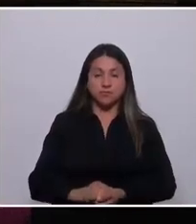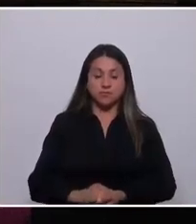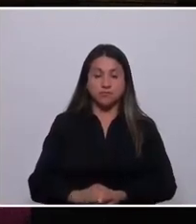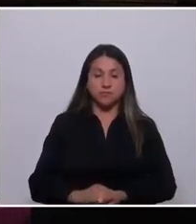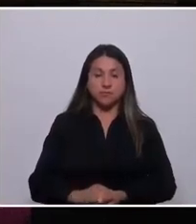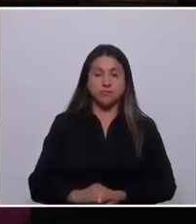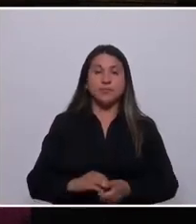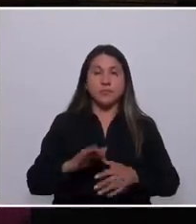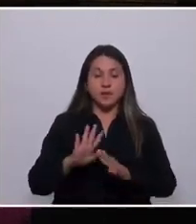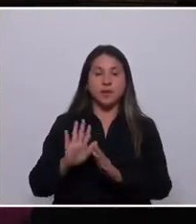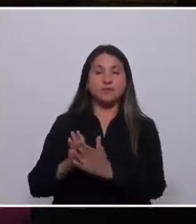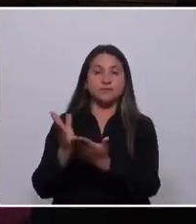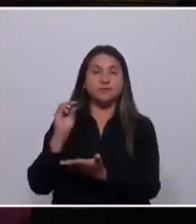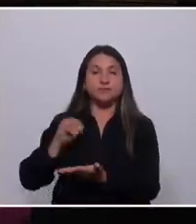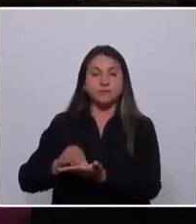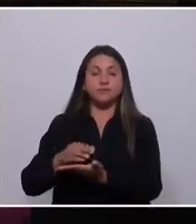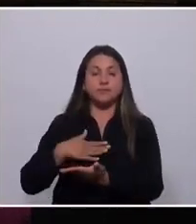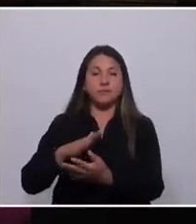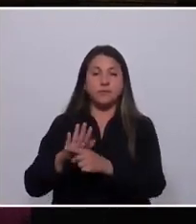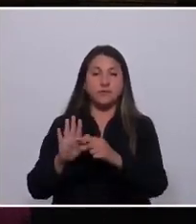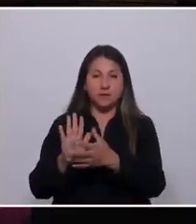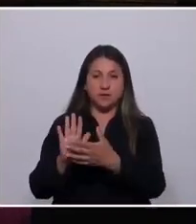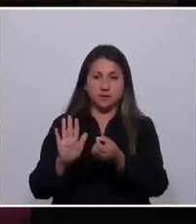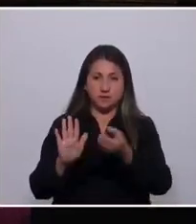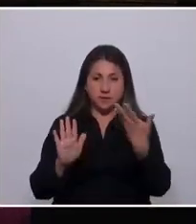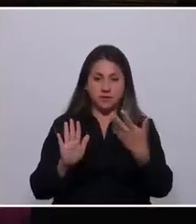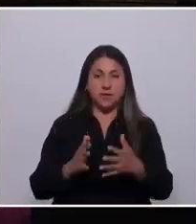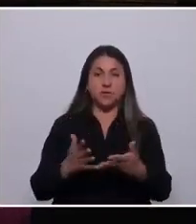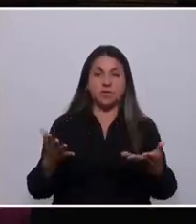Queda constancia del retiro. Muchas gracias.